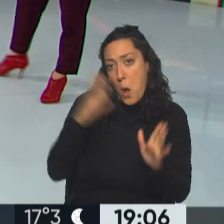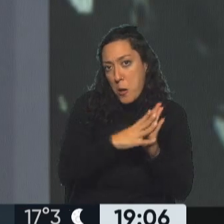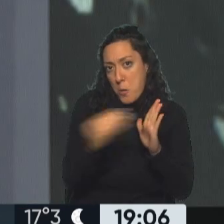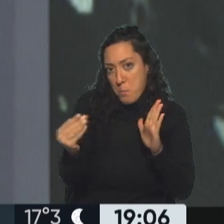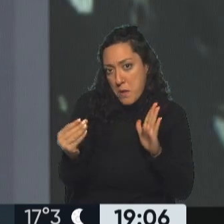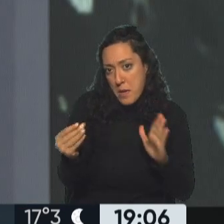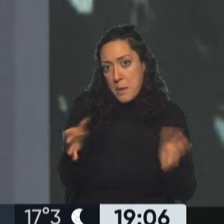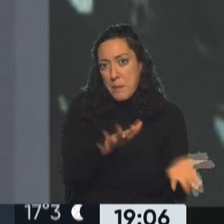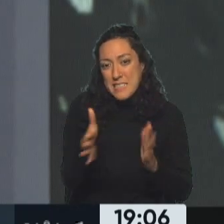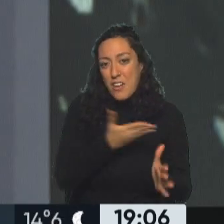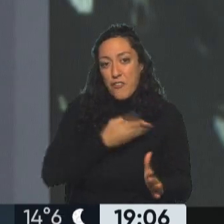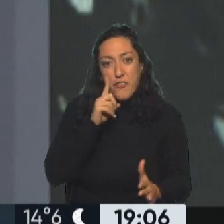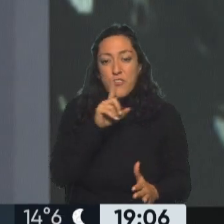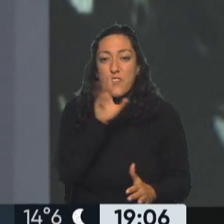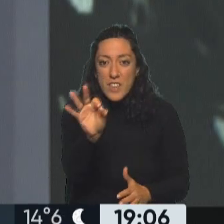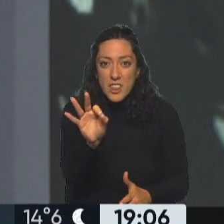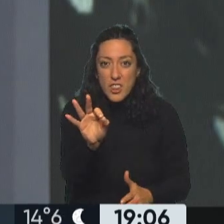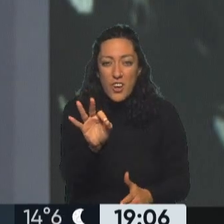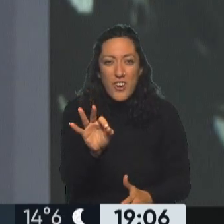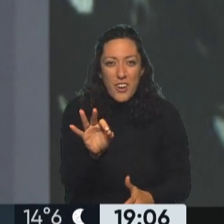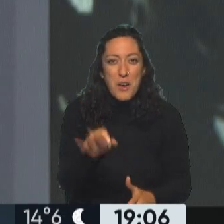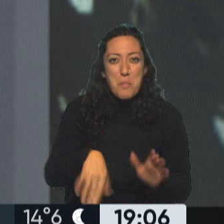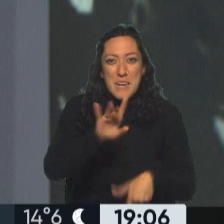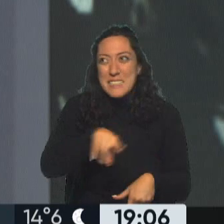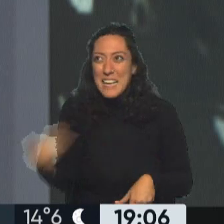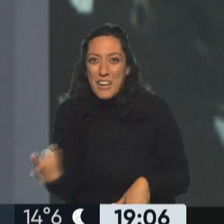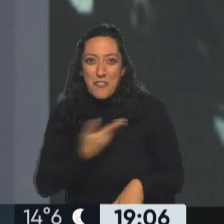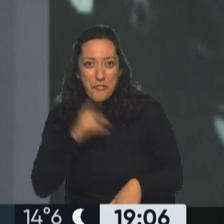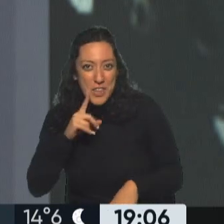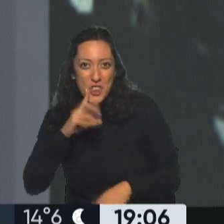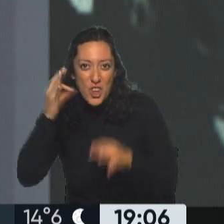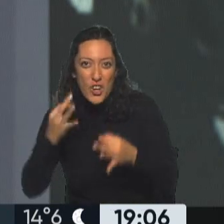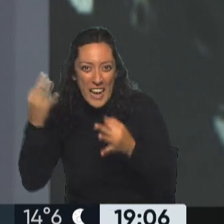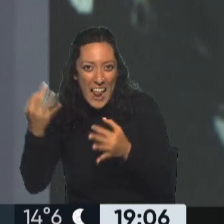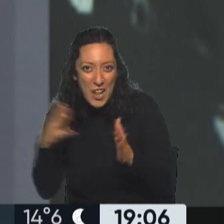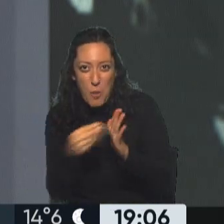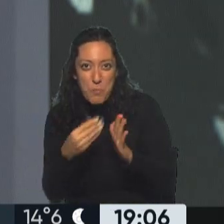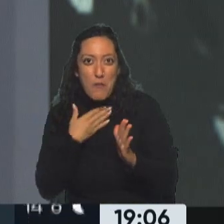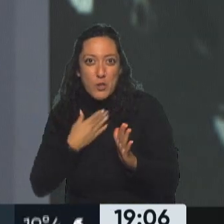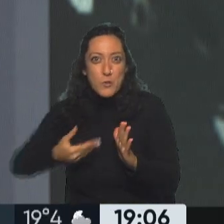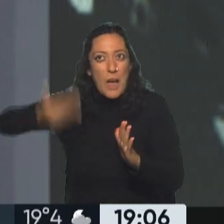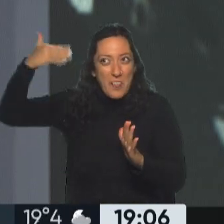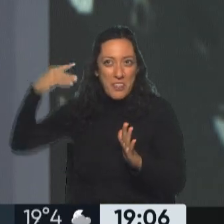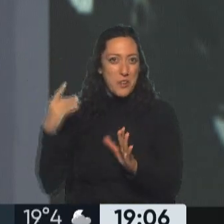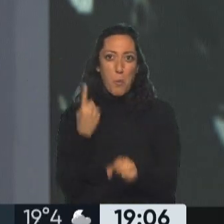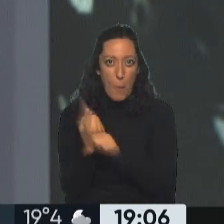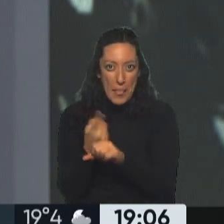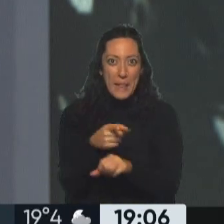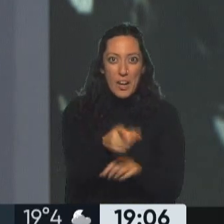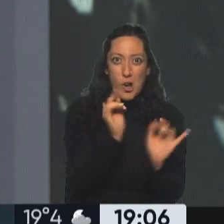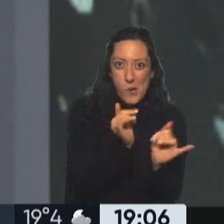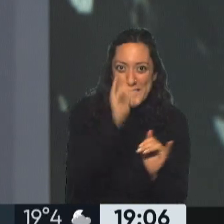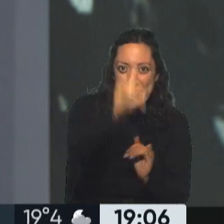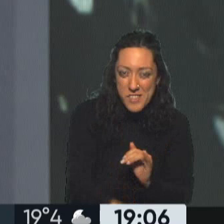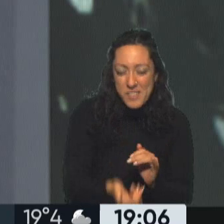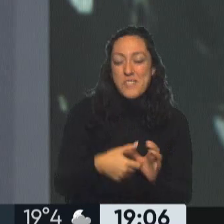más parecido a Fito Páez que el mismo Fito Páez es impresionante lo que hizo en la serie Así que lo hizo